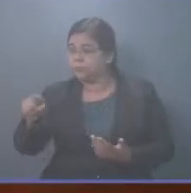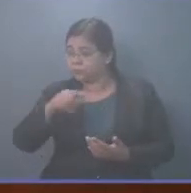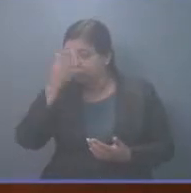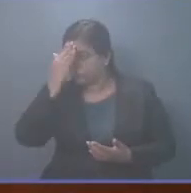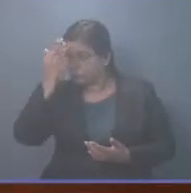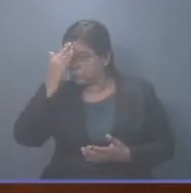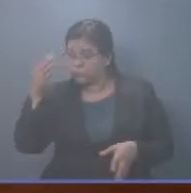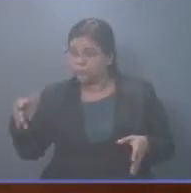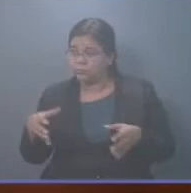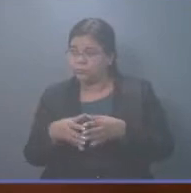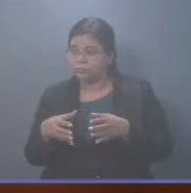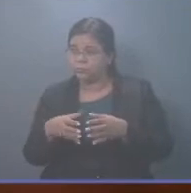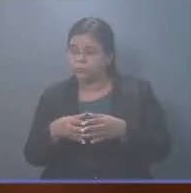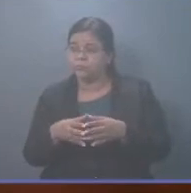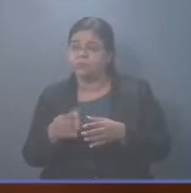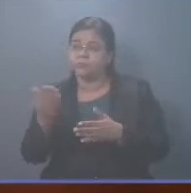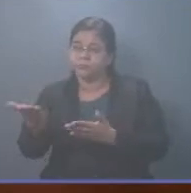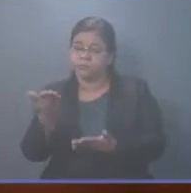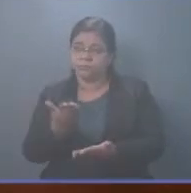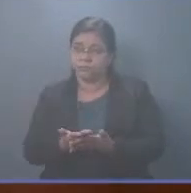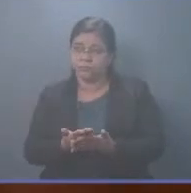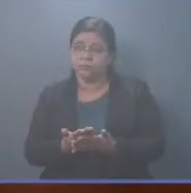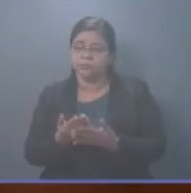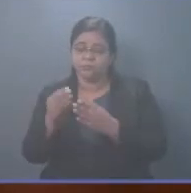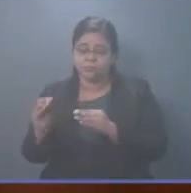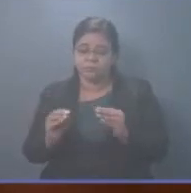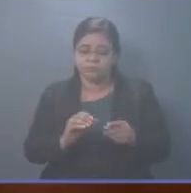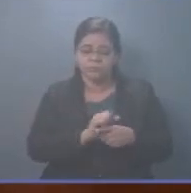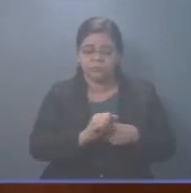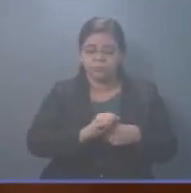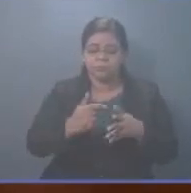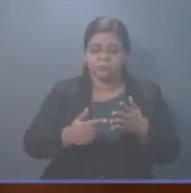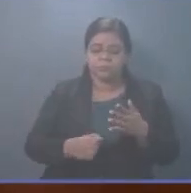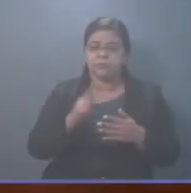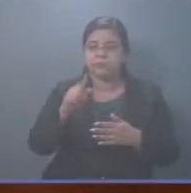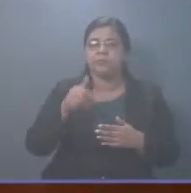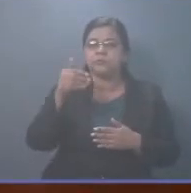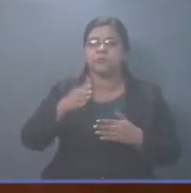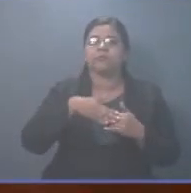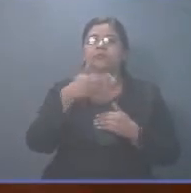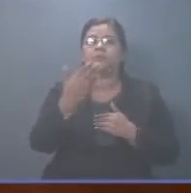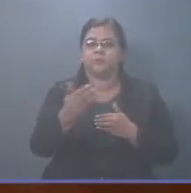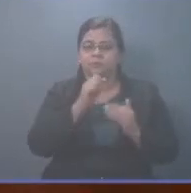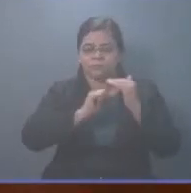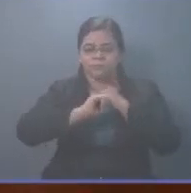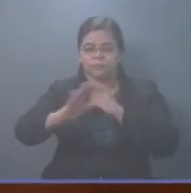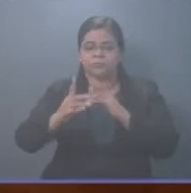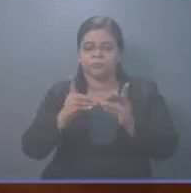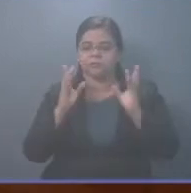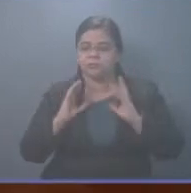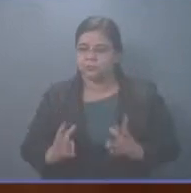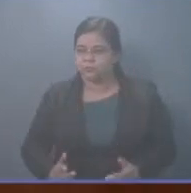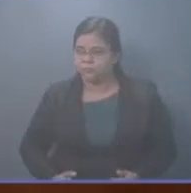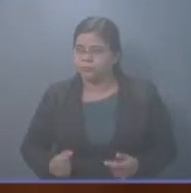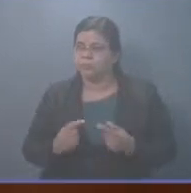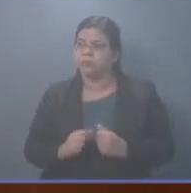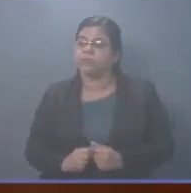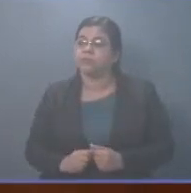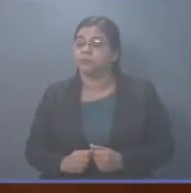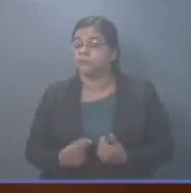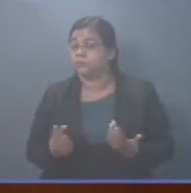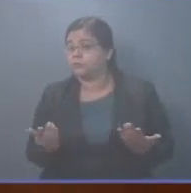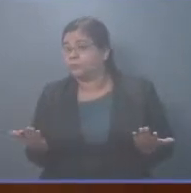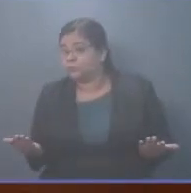comisión. Ellos proponían que la entrada en vigencia fuera un año después de su publicación en el diario oficial.